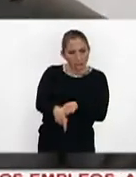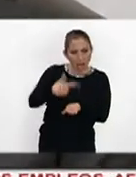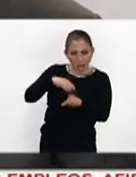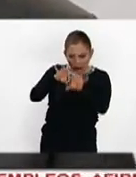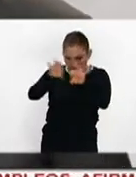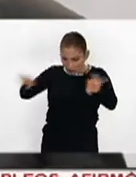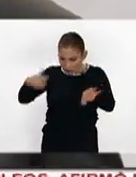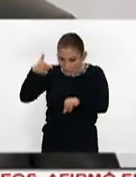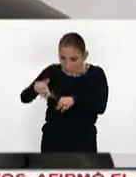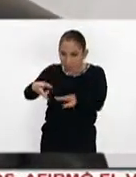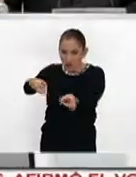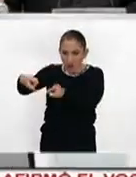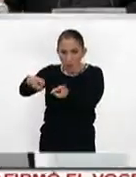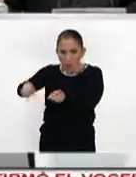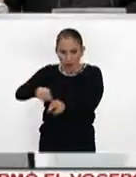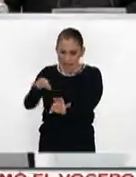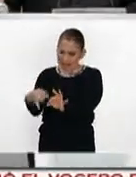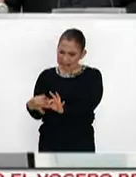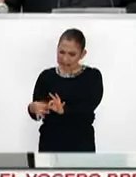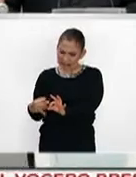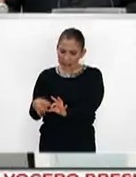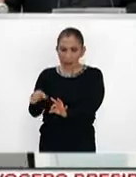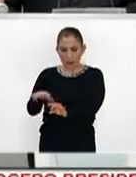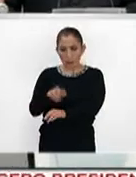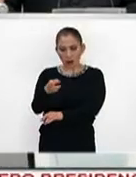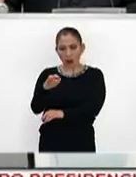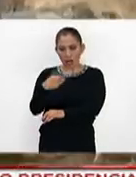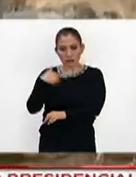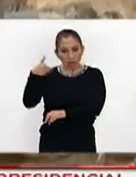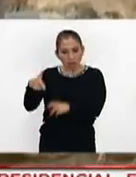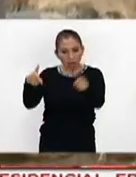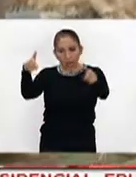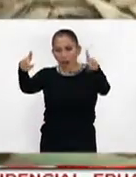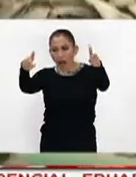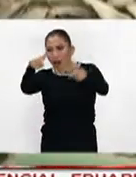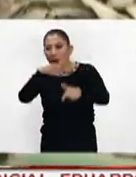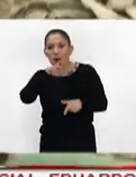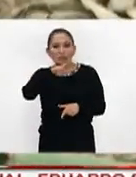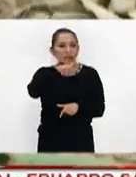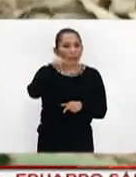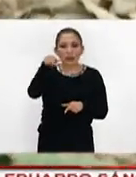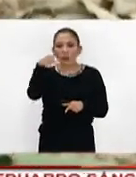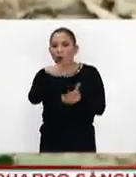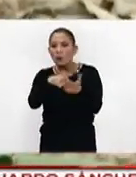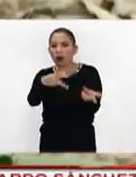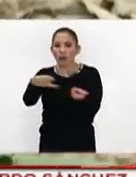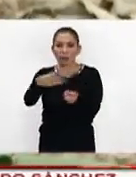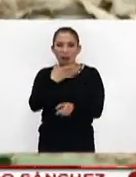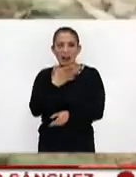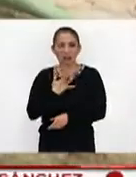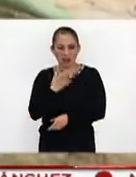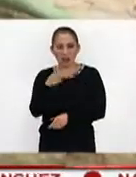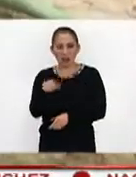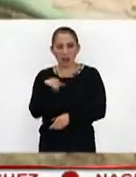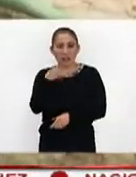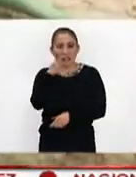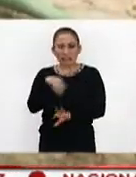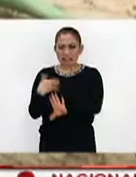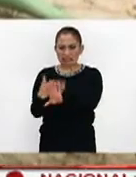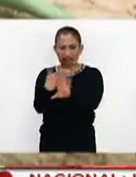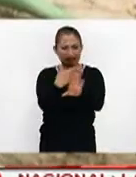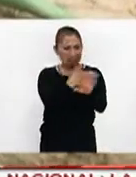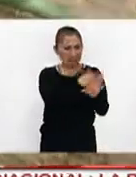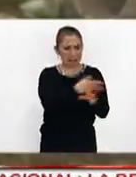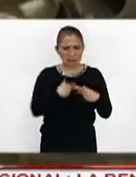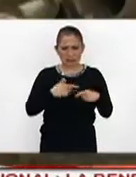tomas clandestinas de combustible más preciso y por ello se detectan aún más. Aseguró que la nueva estrategia de combate contra